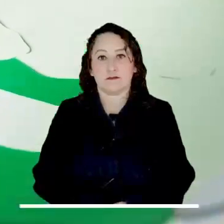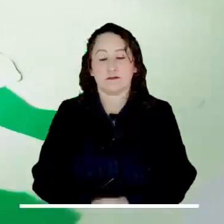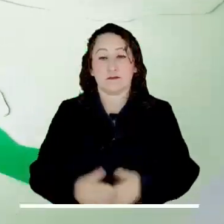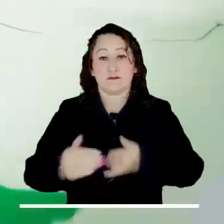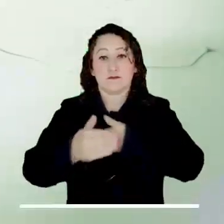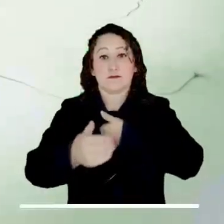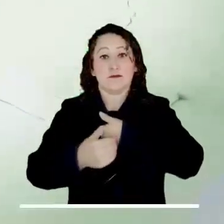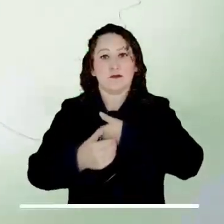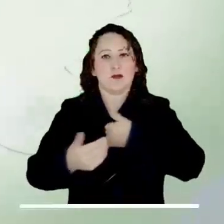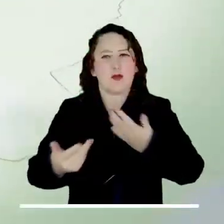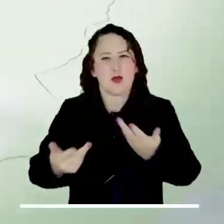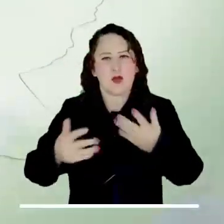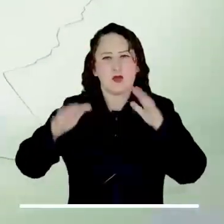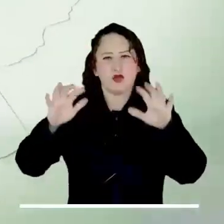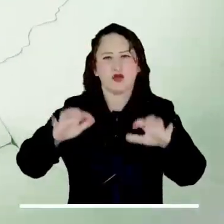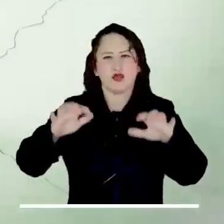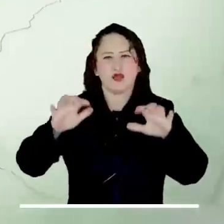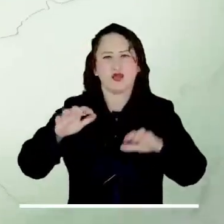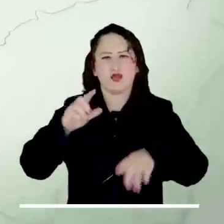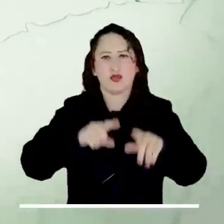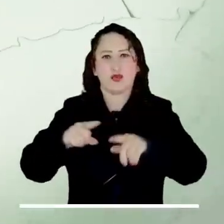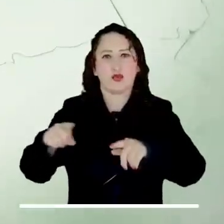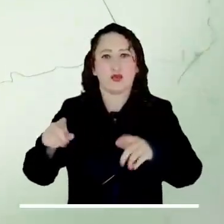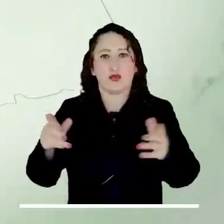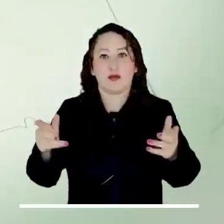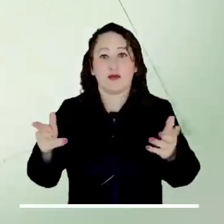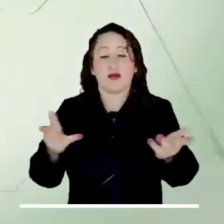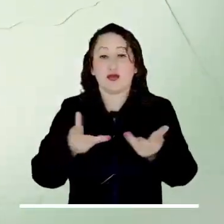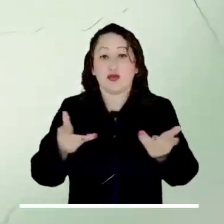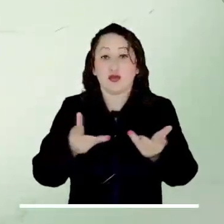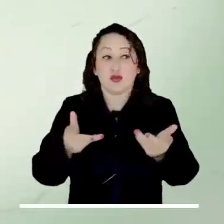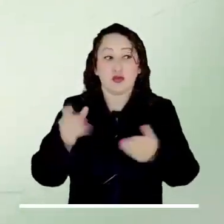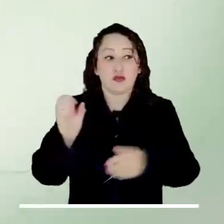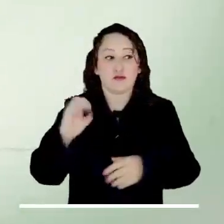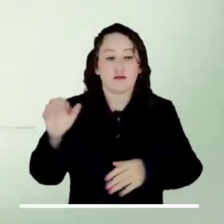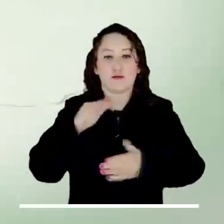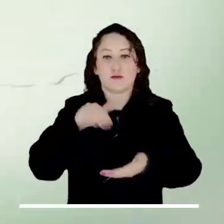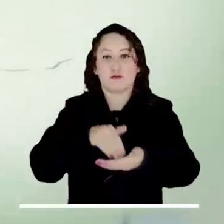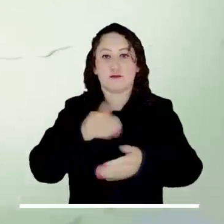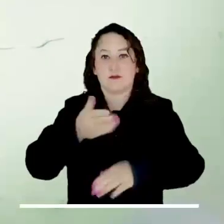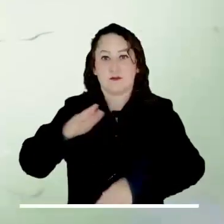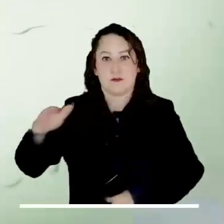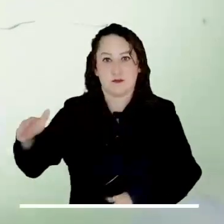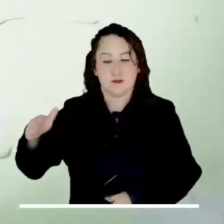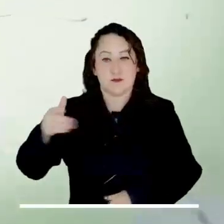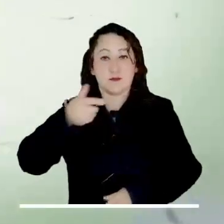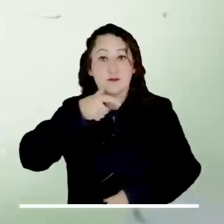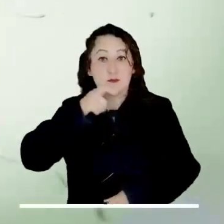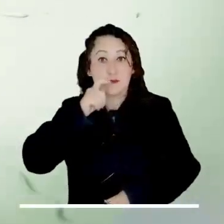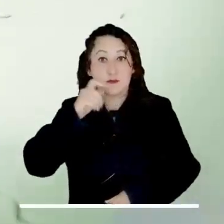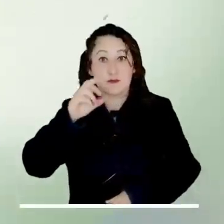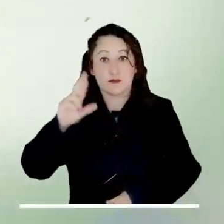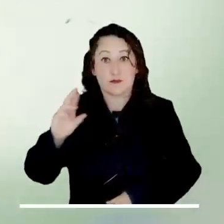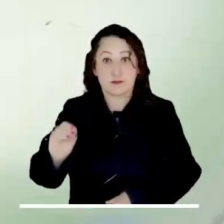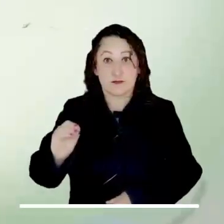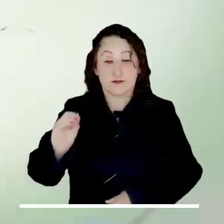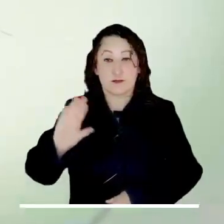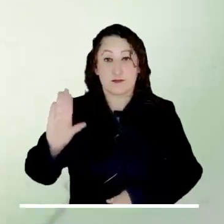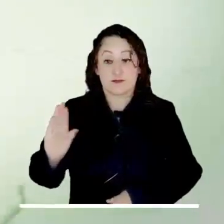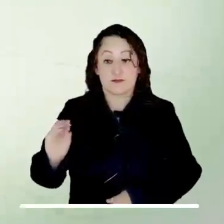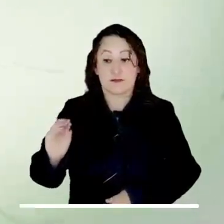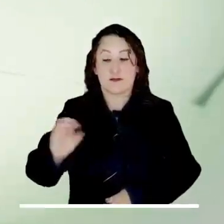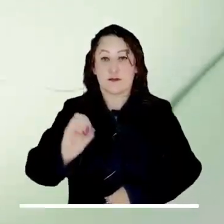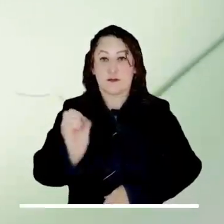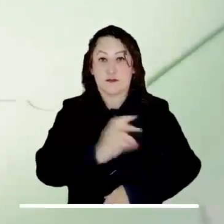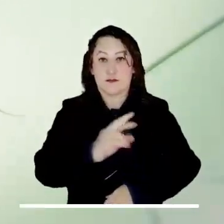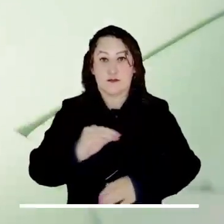el centro y sur de Nariño. En el centro del país son posibles algunas precipitaciones de baja intensidad en sectores de occidente y centro